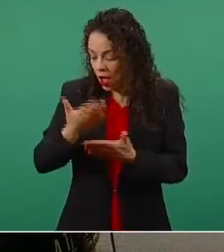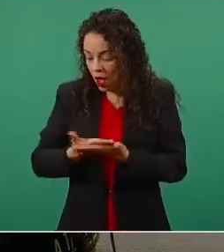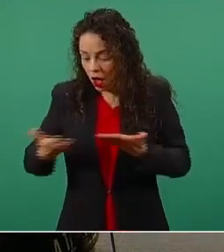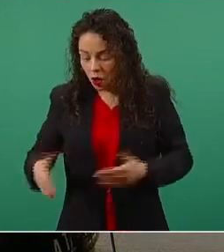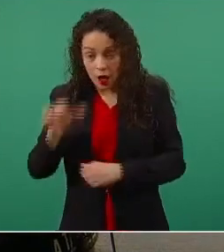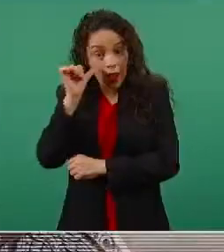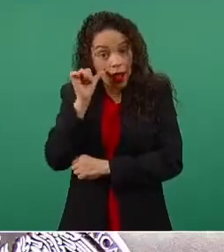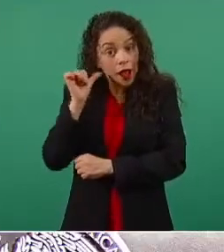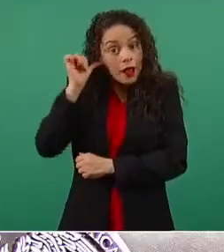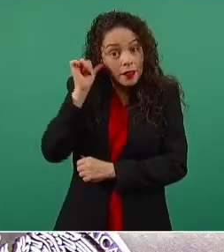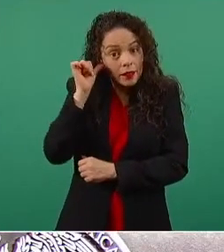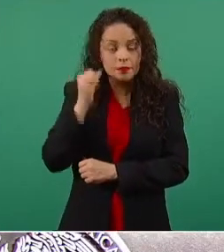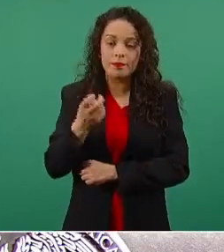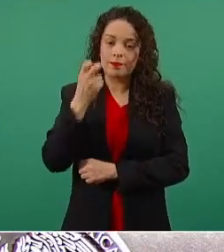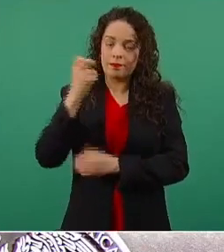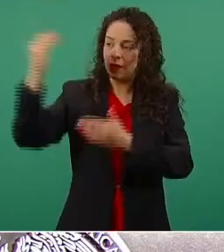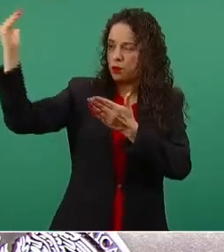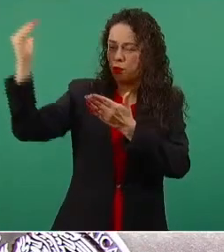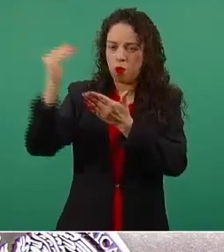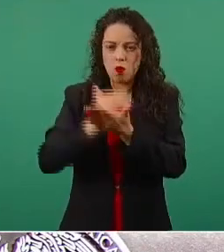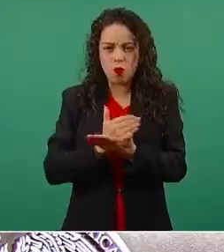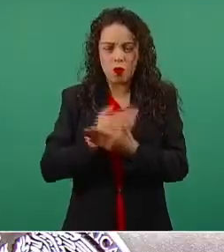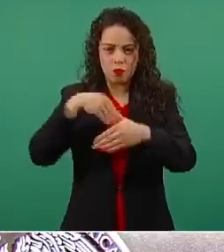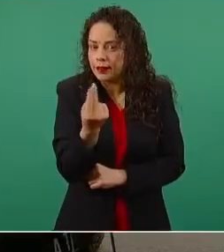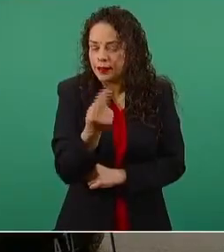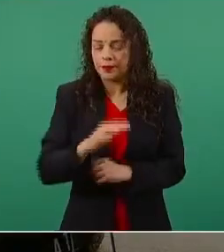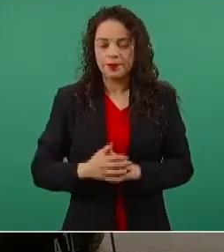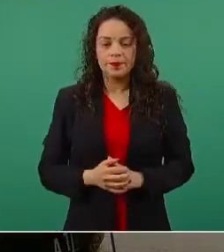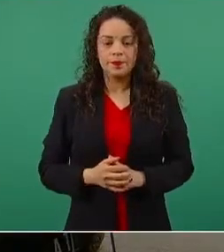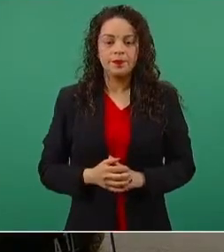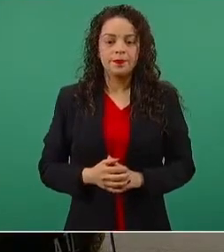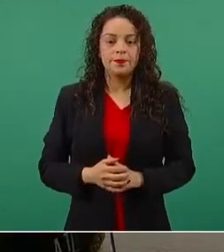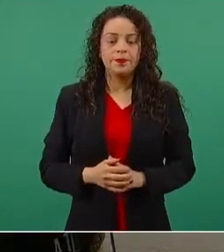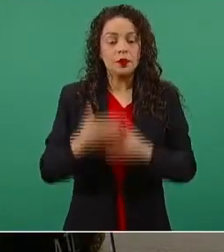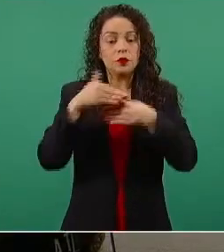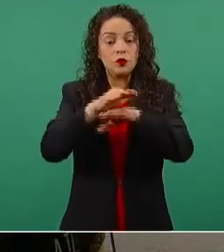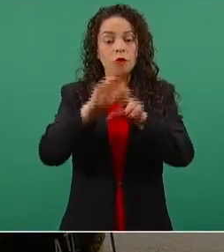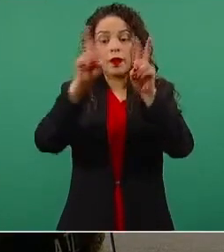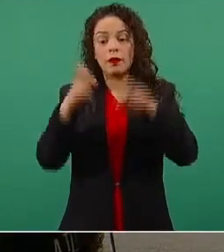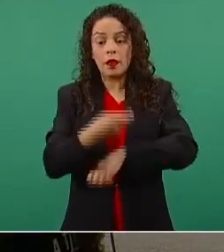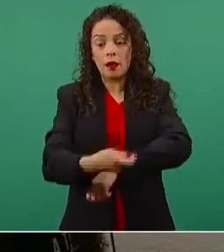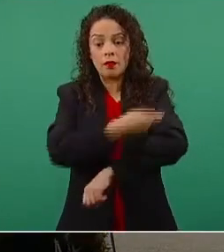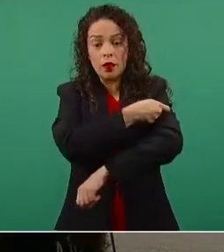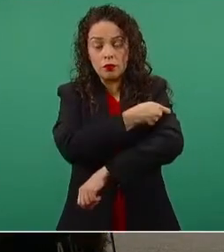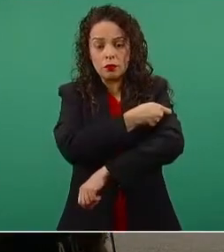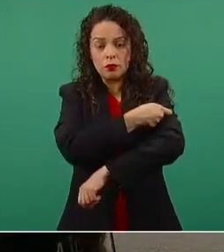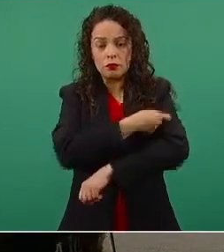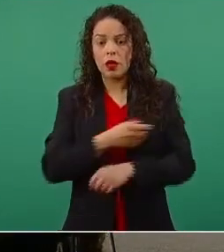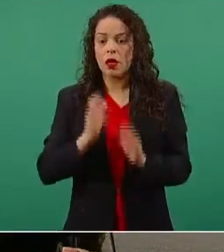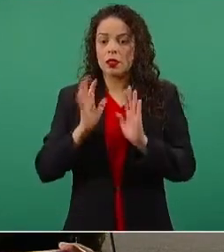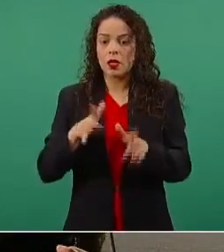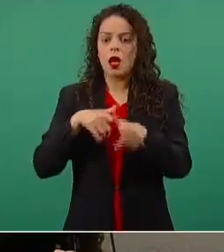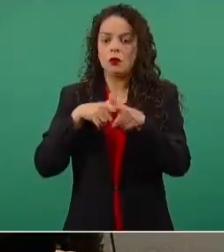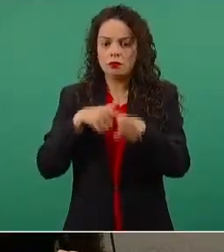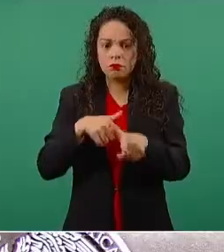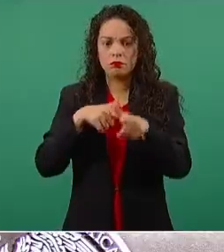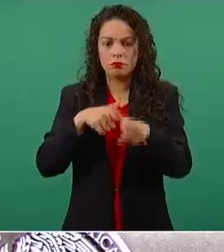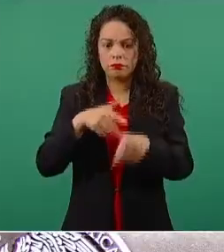ayer, 84% se ha reducido la hospitalización por COVID. Respecto a la vacunación, hemos continuado vacunando en